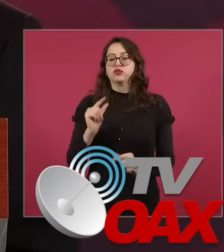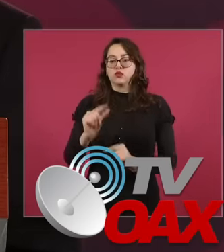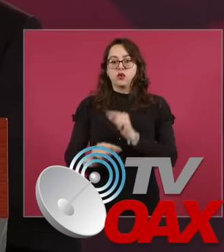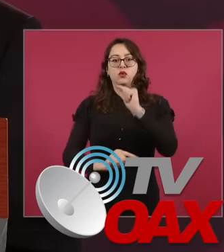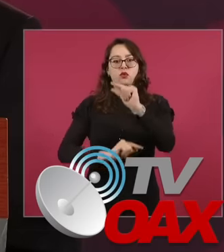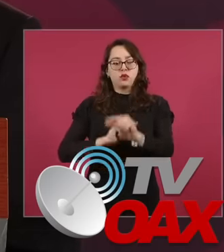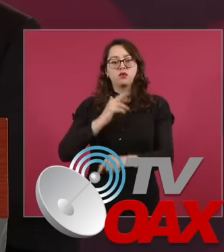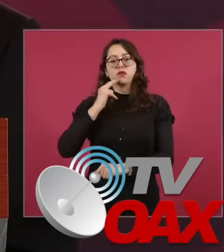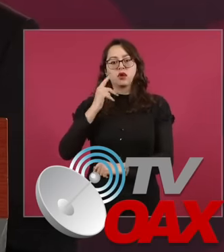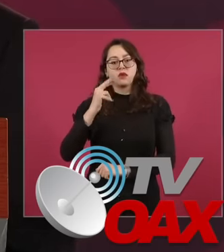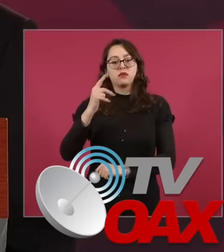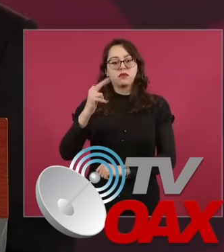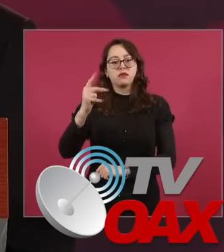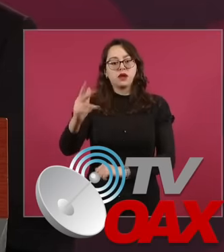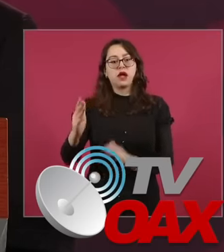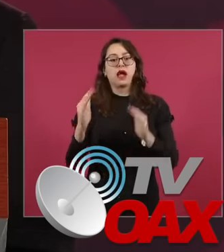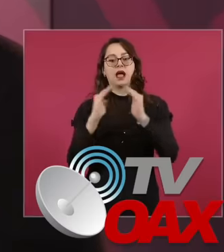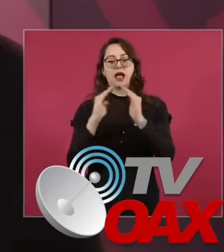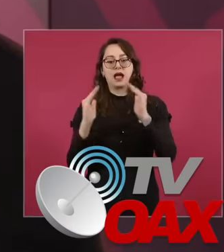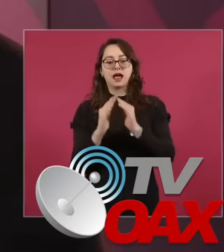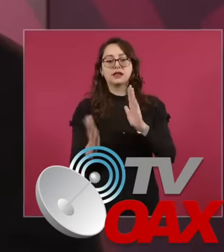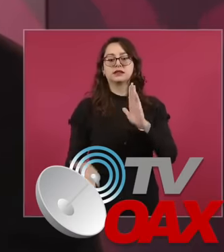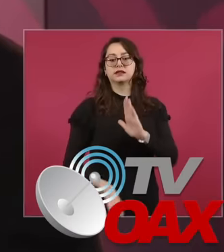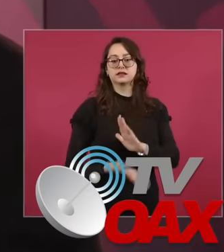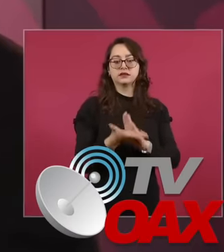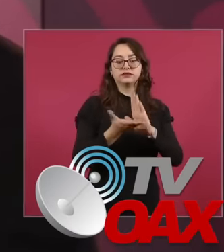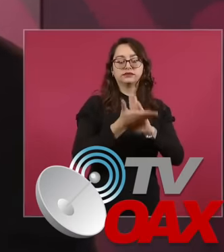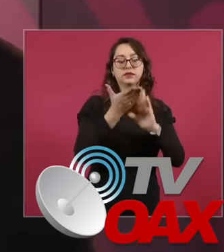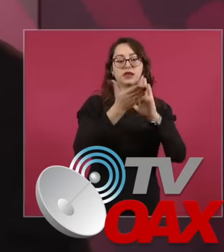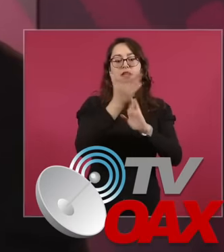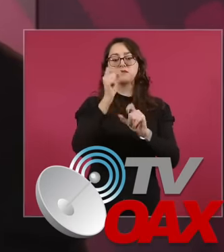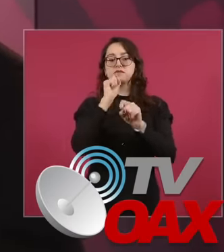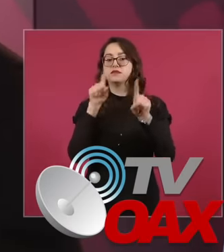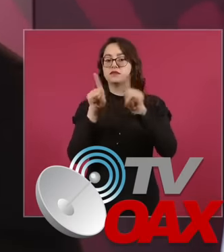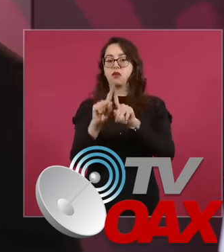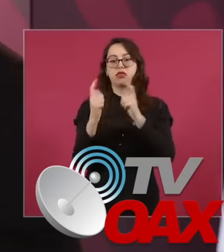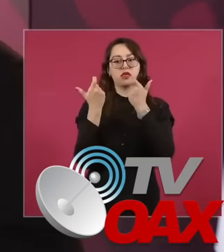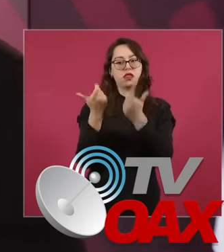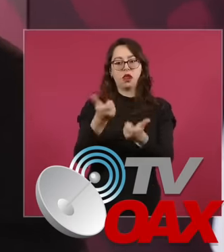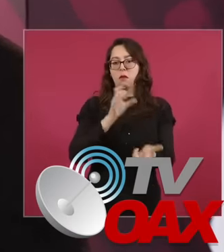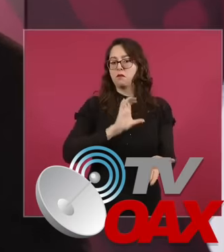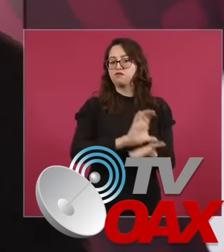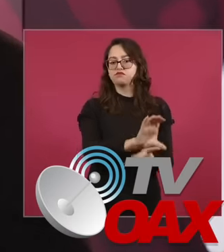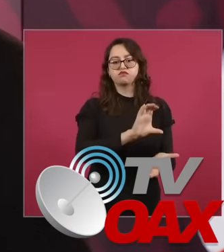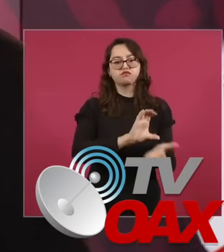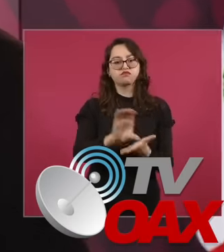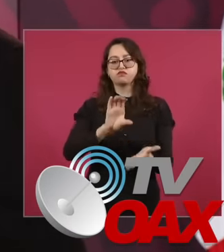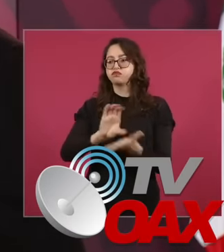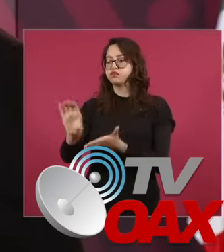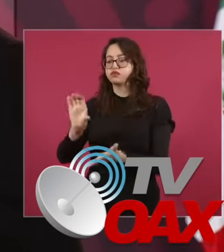reconstruyendo las viviendas, ya se entregaron todos los apoyos,